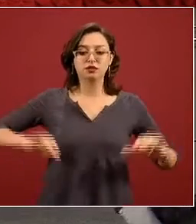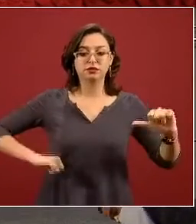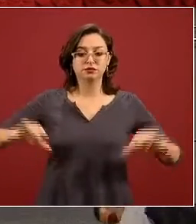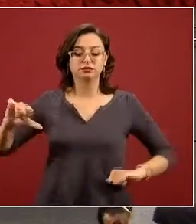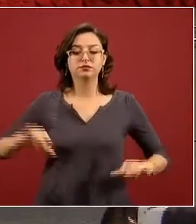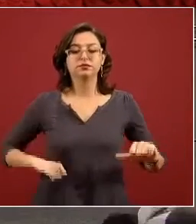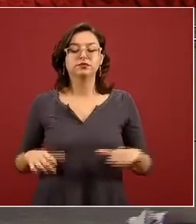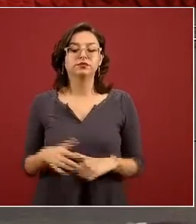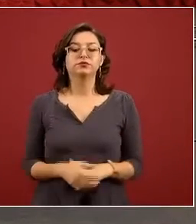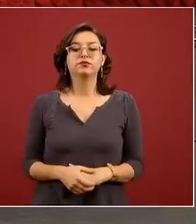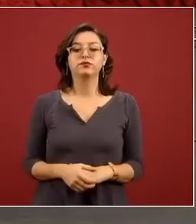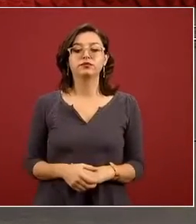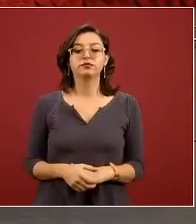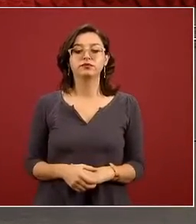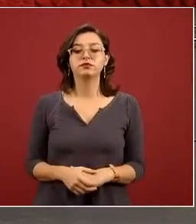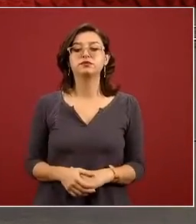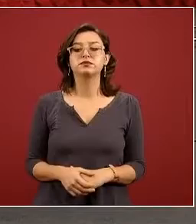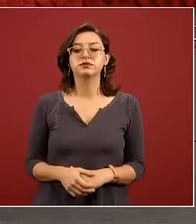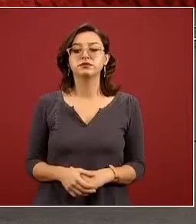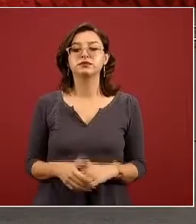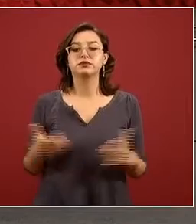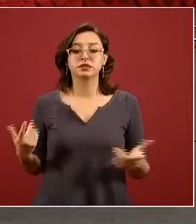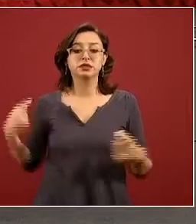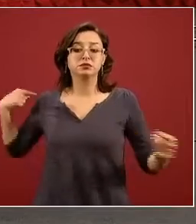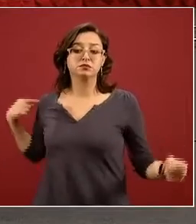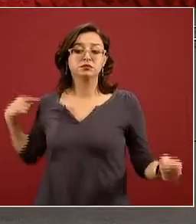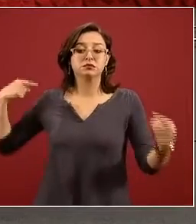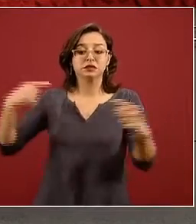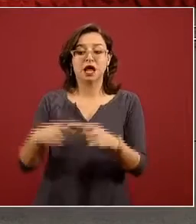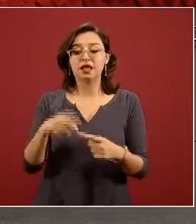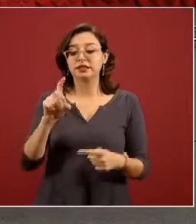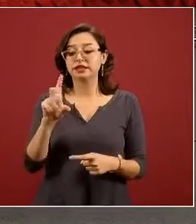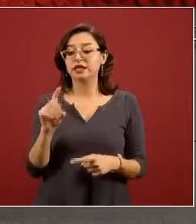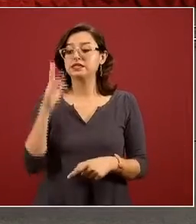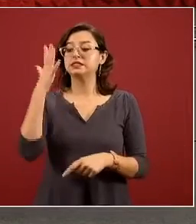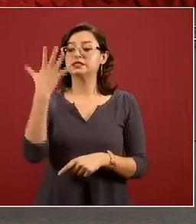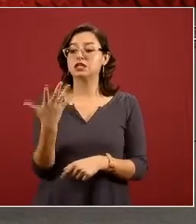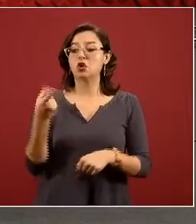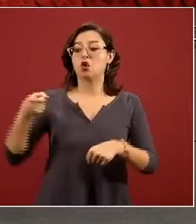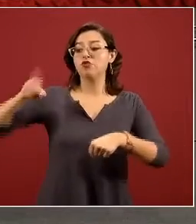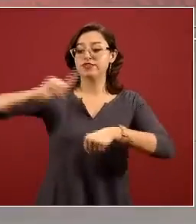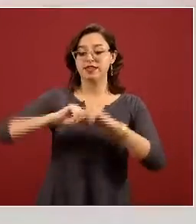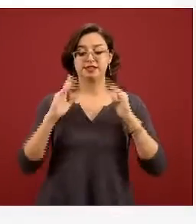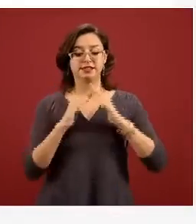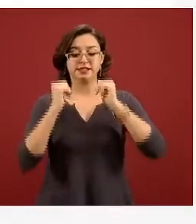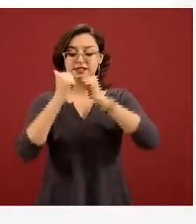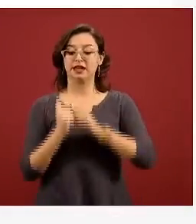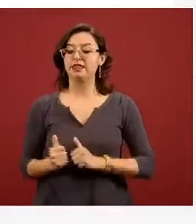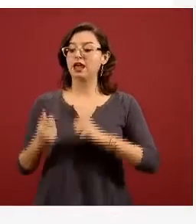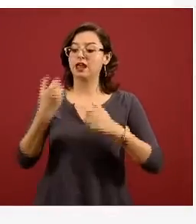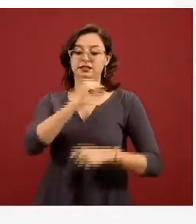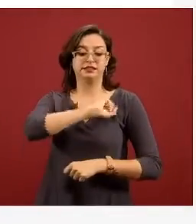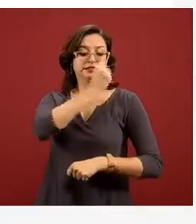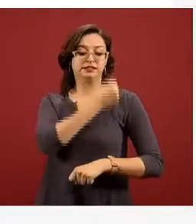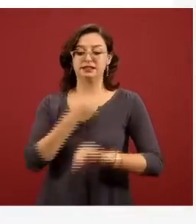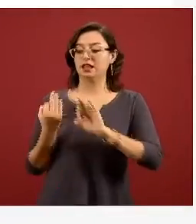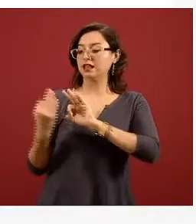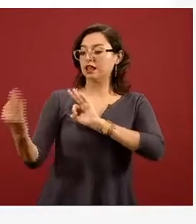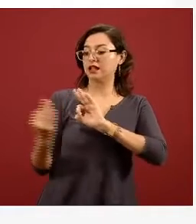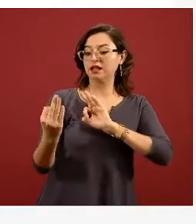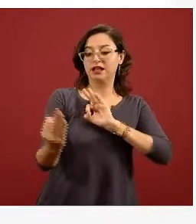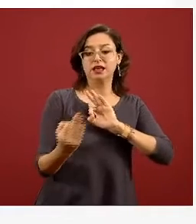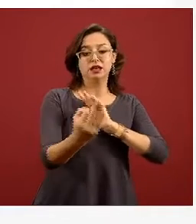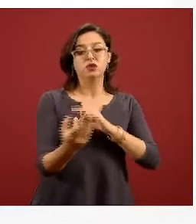ya cursando el día 35 de esta Jornada Nacional de Sana Distancia, en donde, como ustedes saben, las